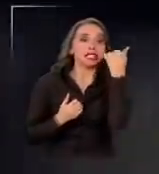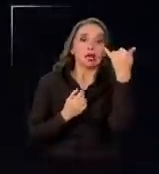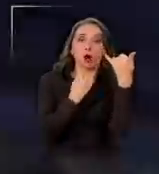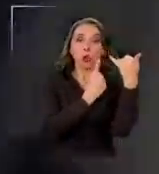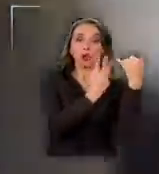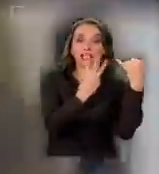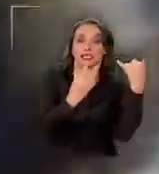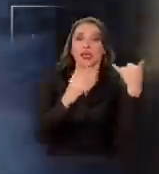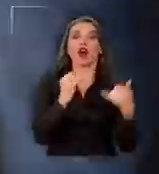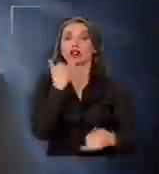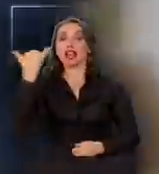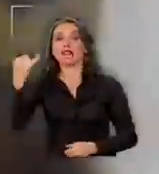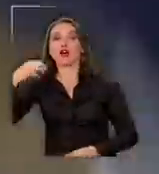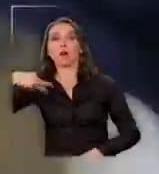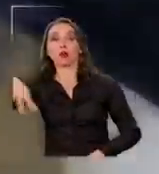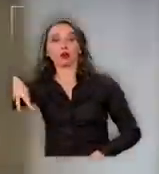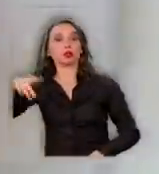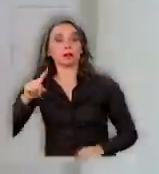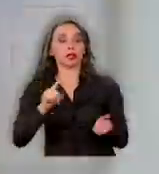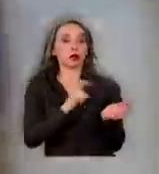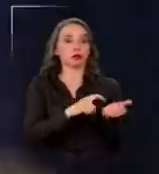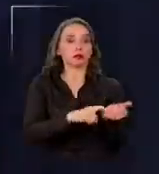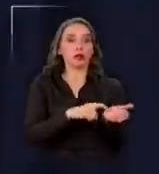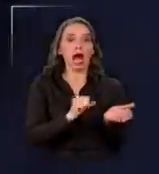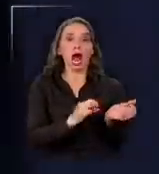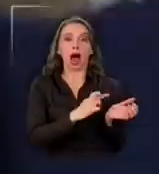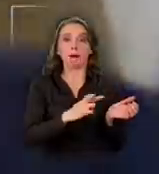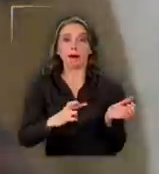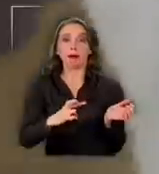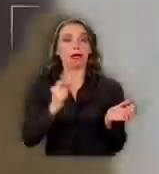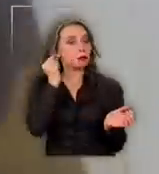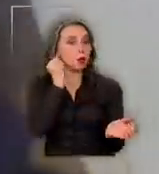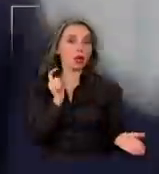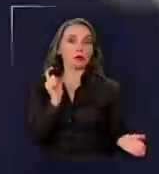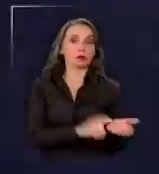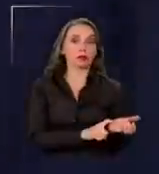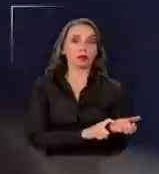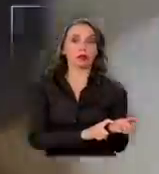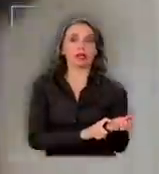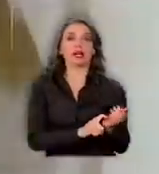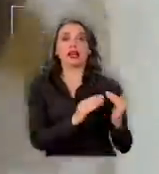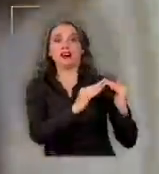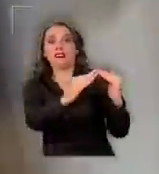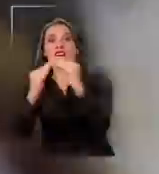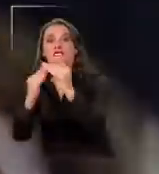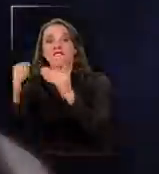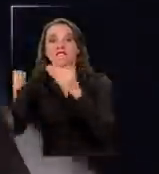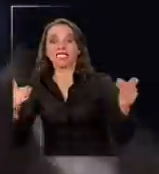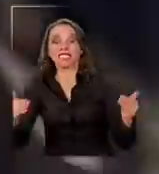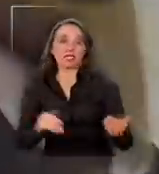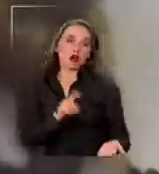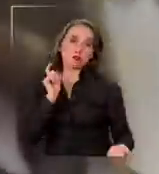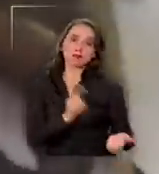al número comunal. Optó por una aplicación móvil. No solo ella, también el vecindario.